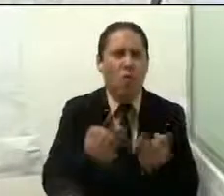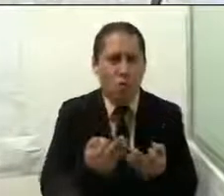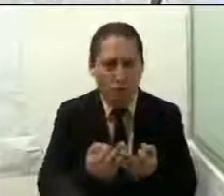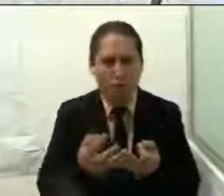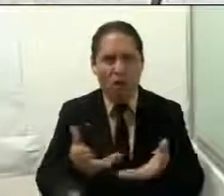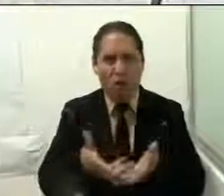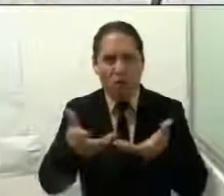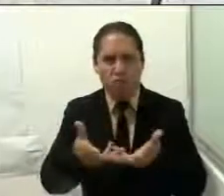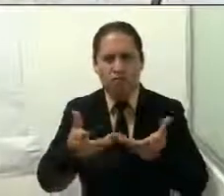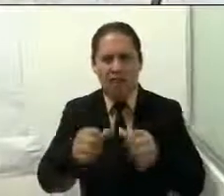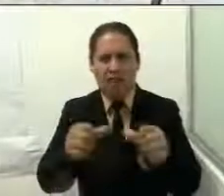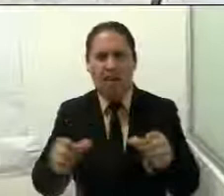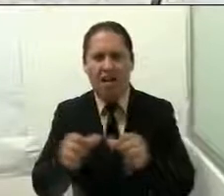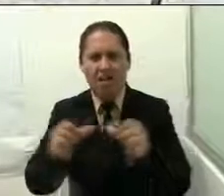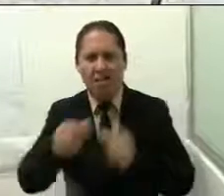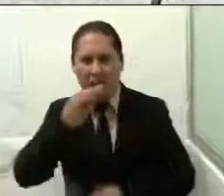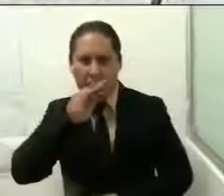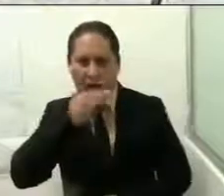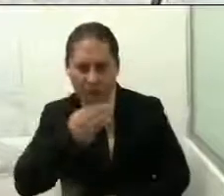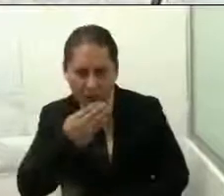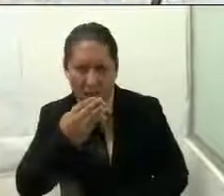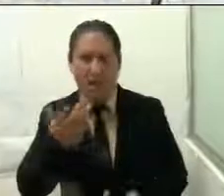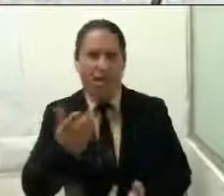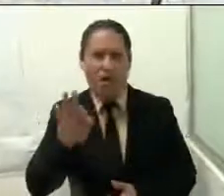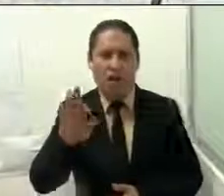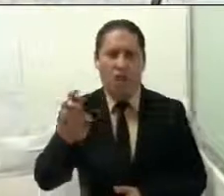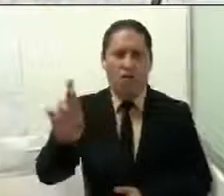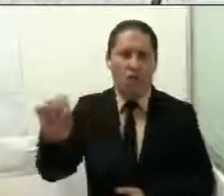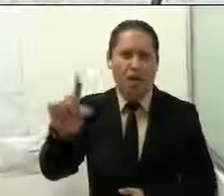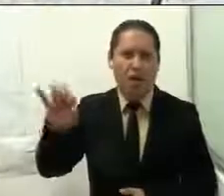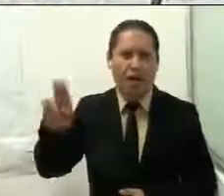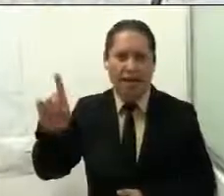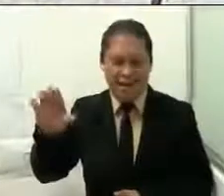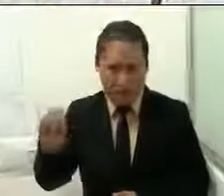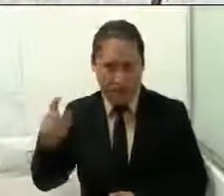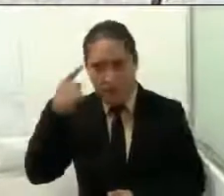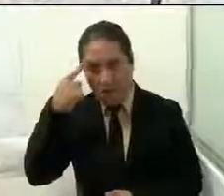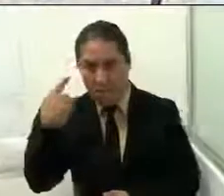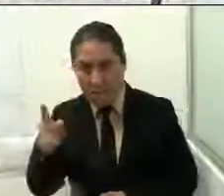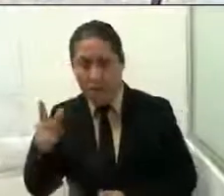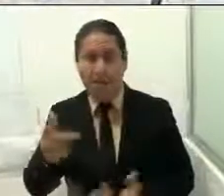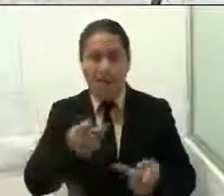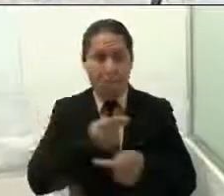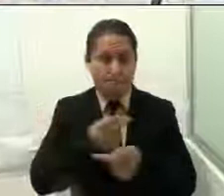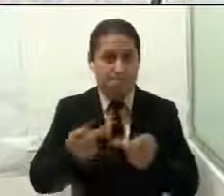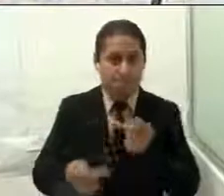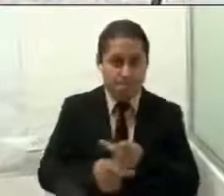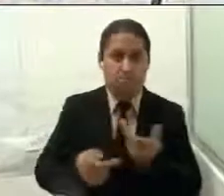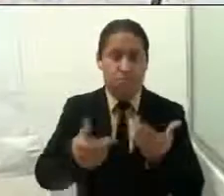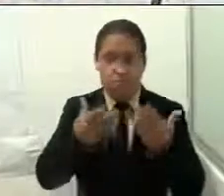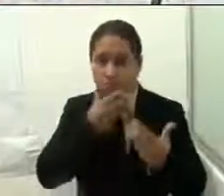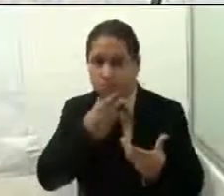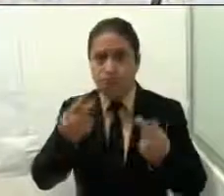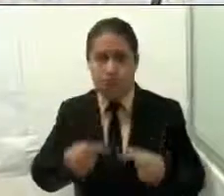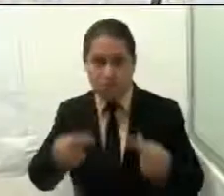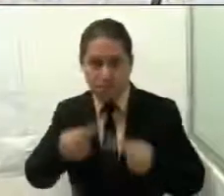demostrativas de maíz forrajero para ensilar logrando que los productores inviertan en la